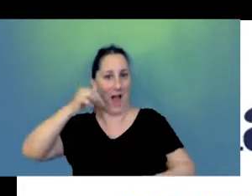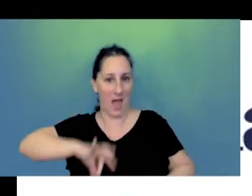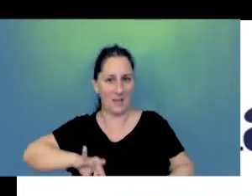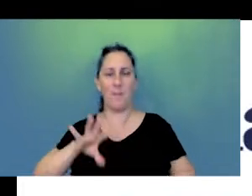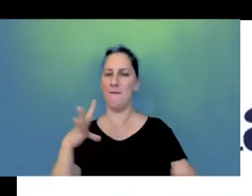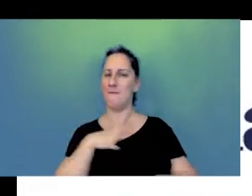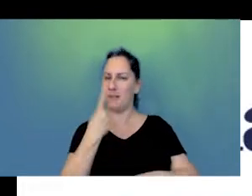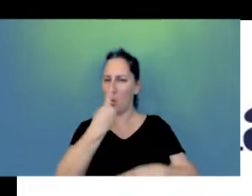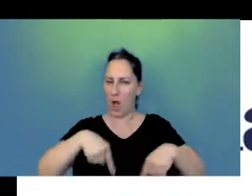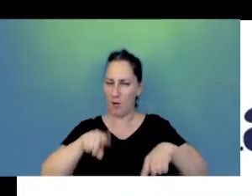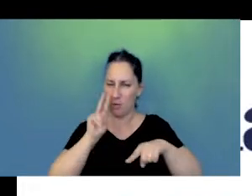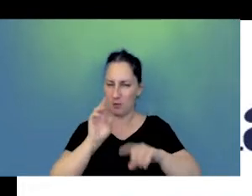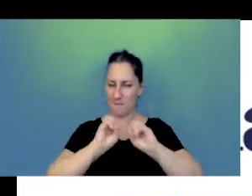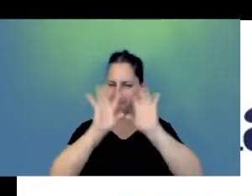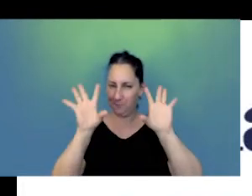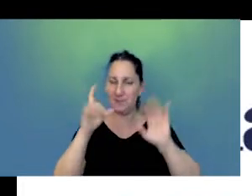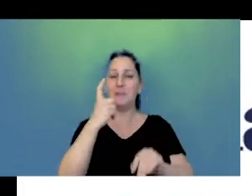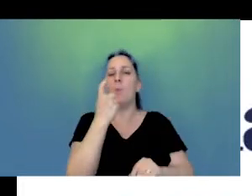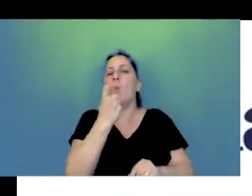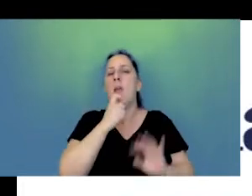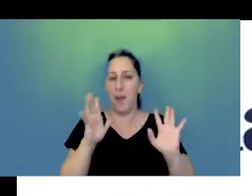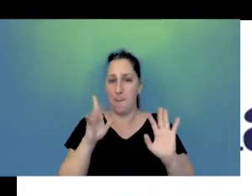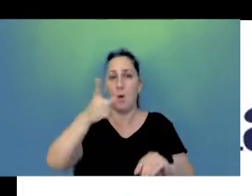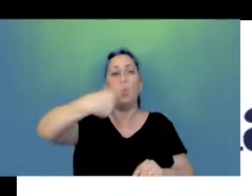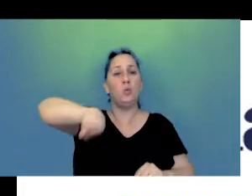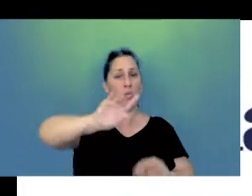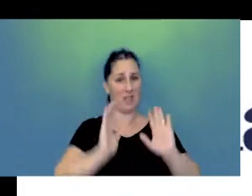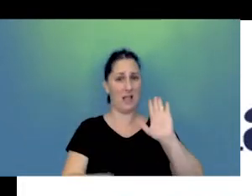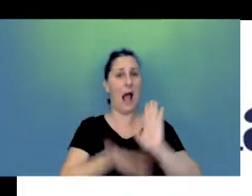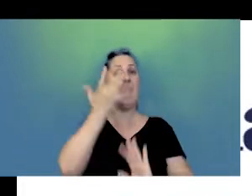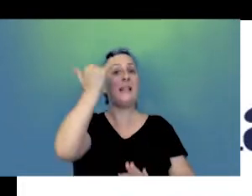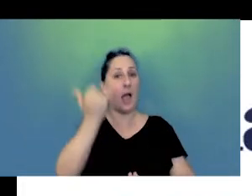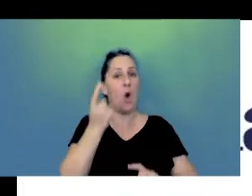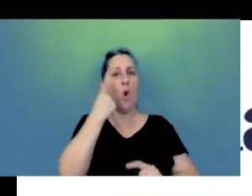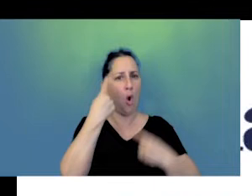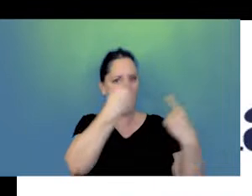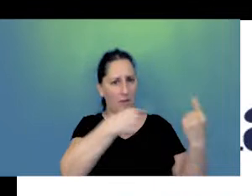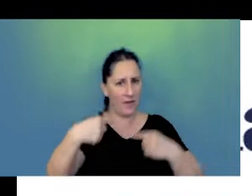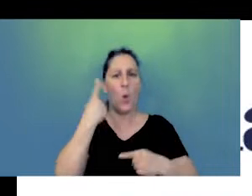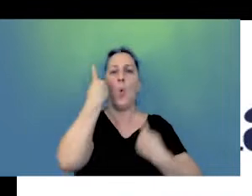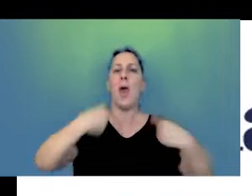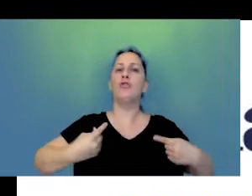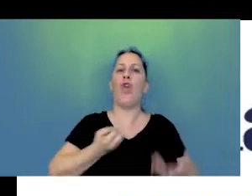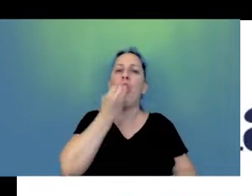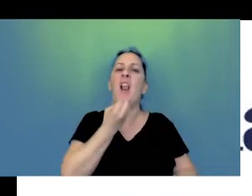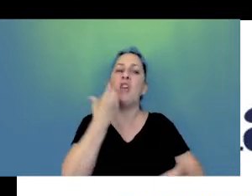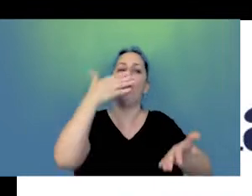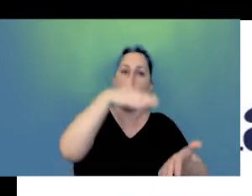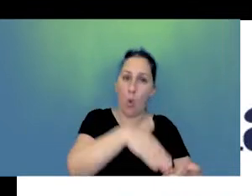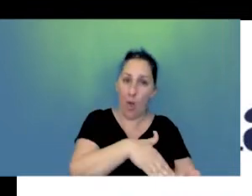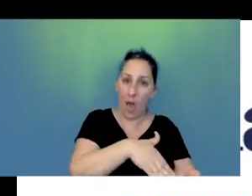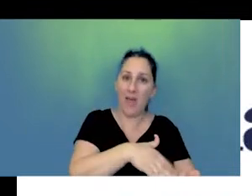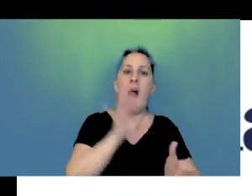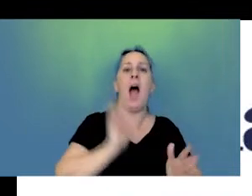acá? Supónganse que ustedes tienen el alta. Cuidado, una cosa es presentar declaración jurada